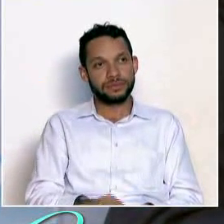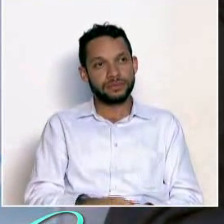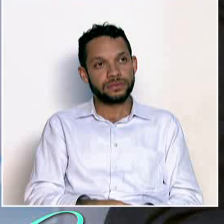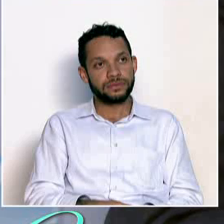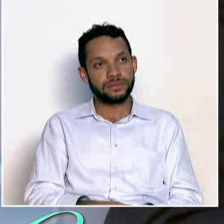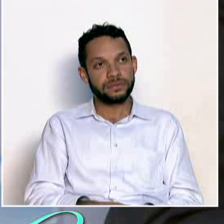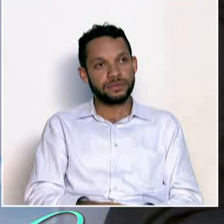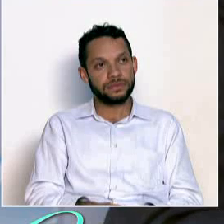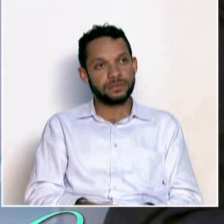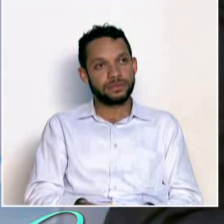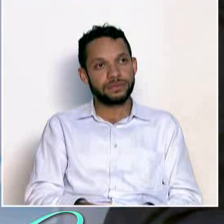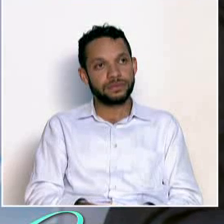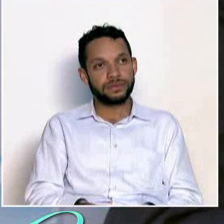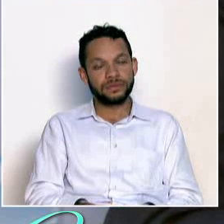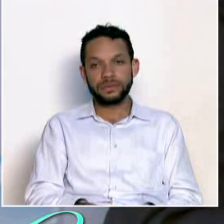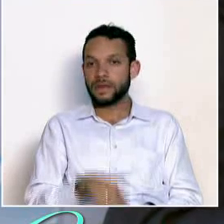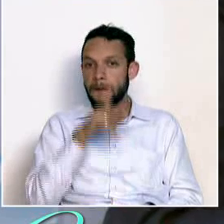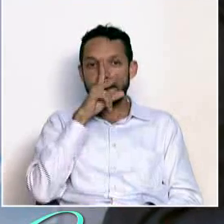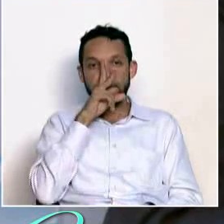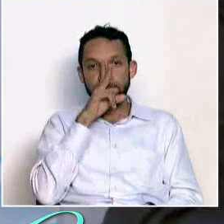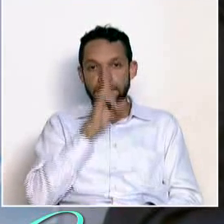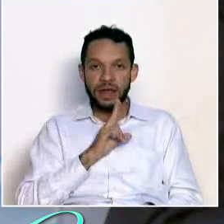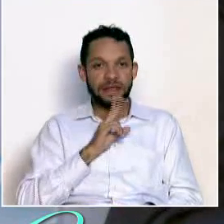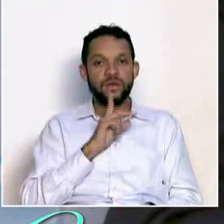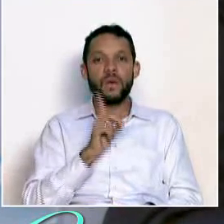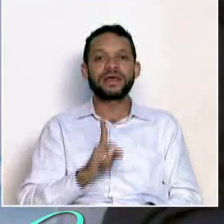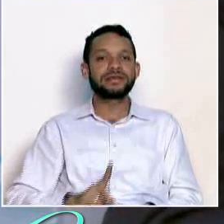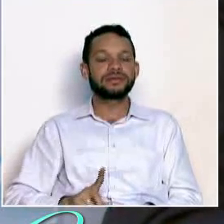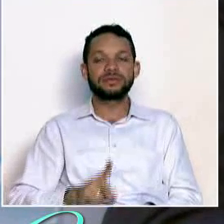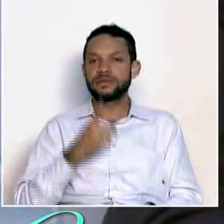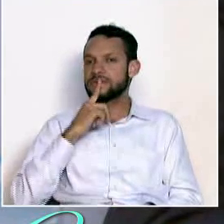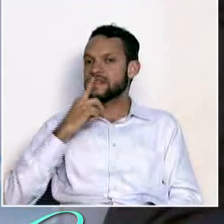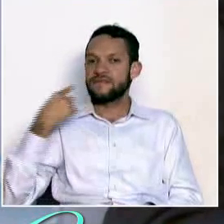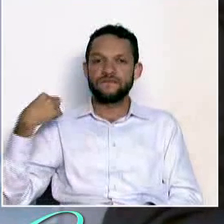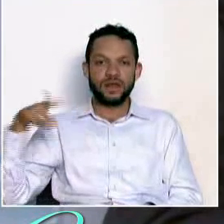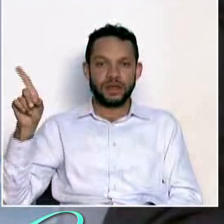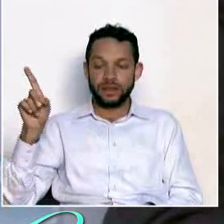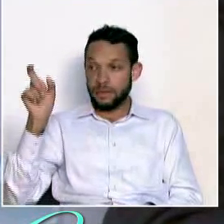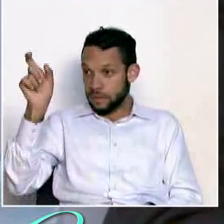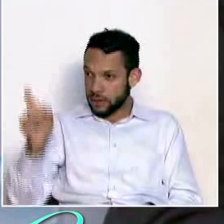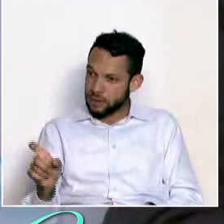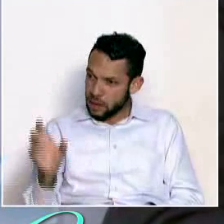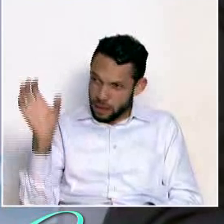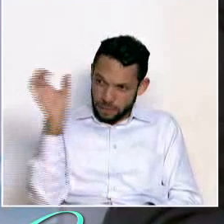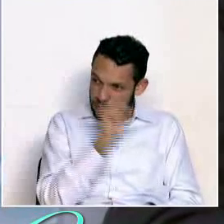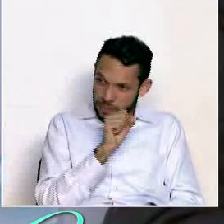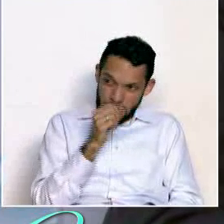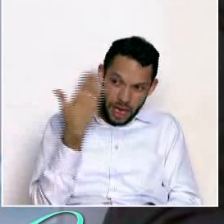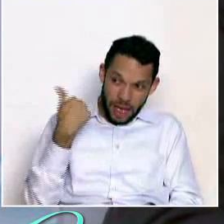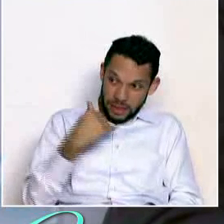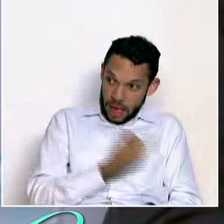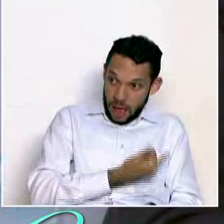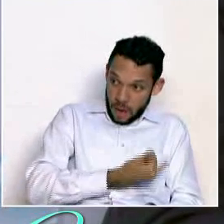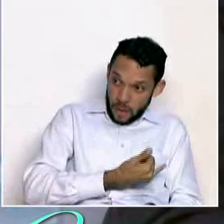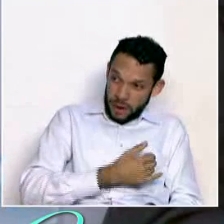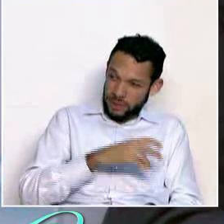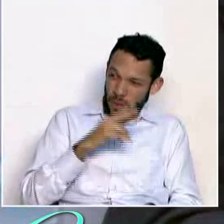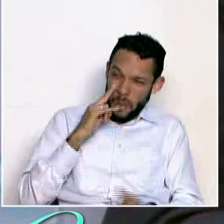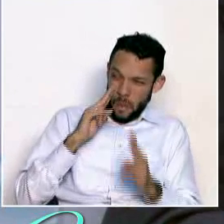No se parece. No se parece. ¿La identificas con alguna persona que conozcas en tu vida actual?